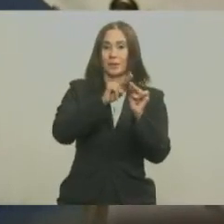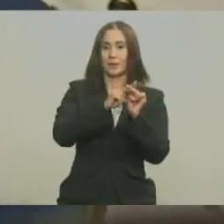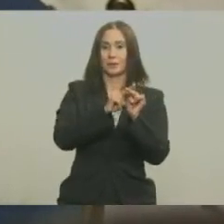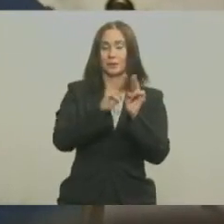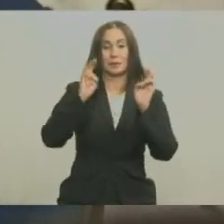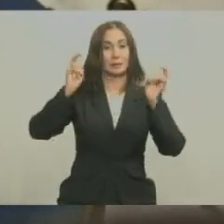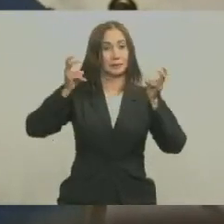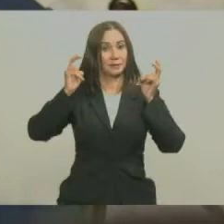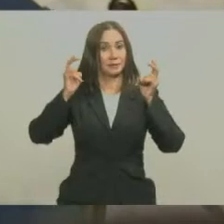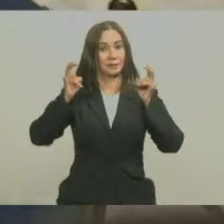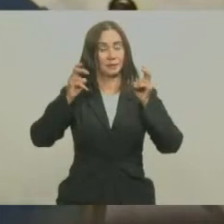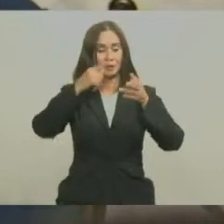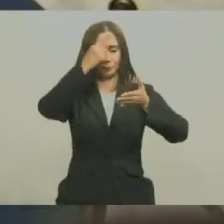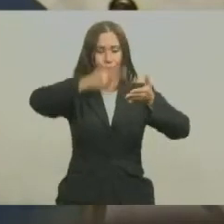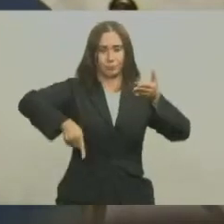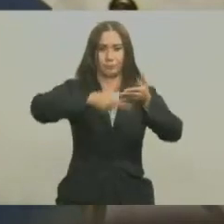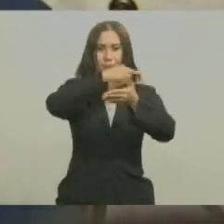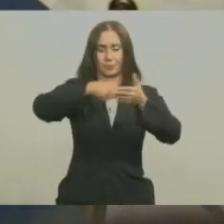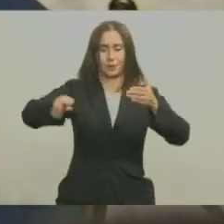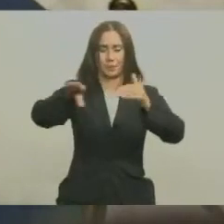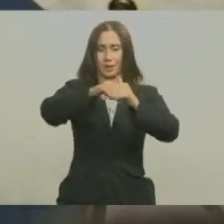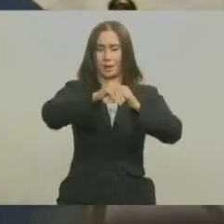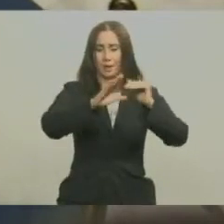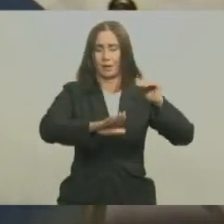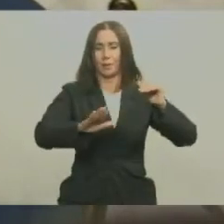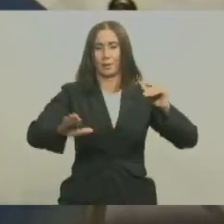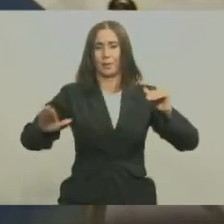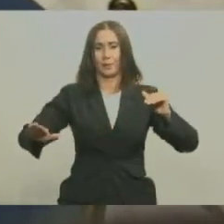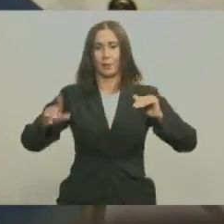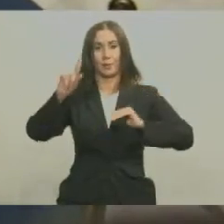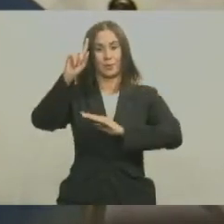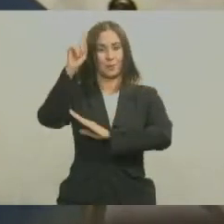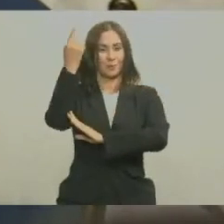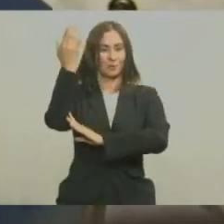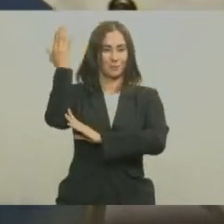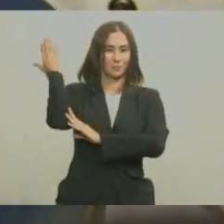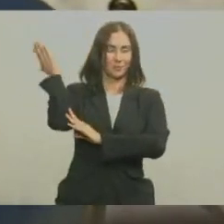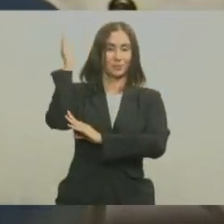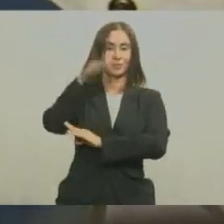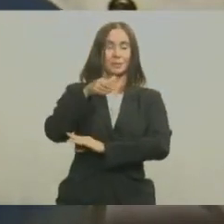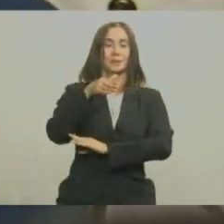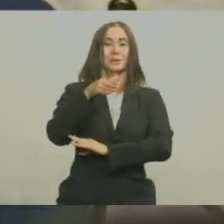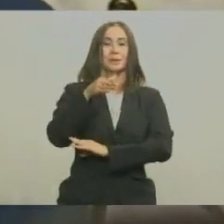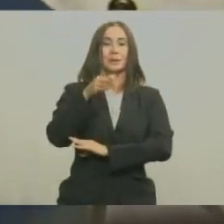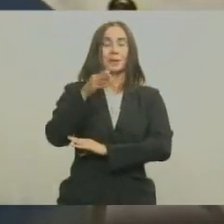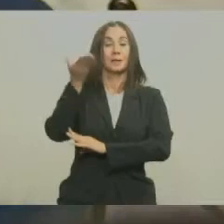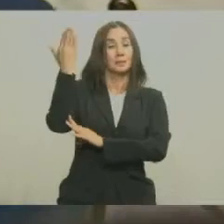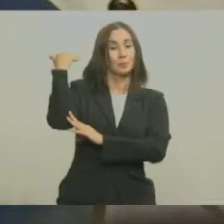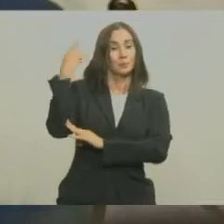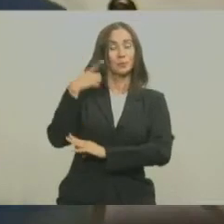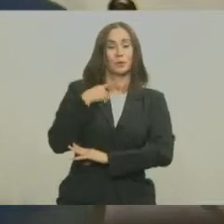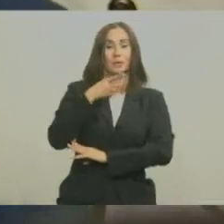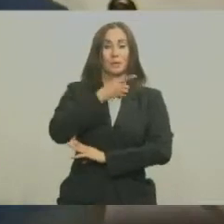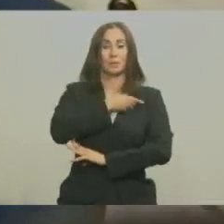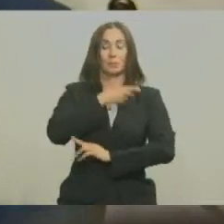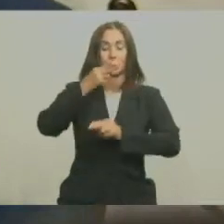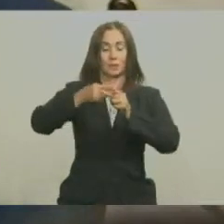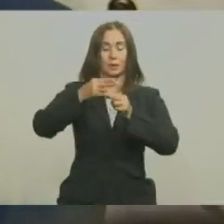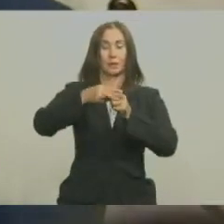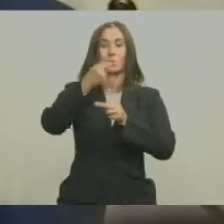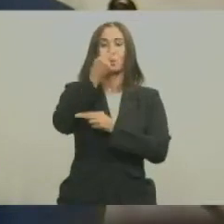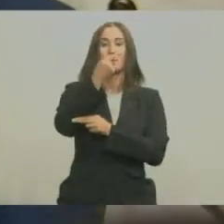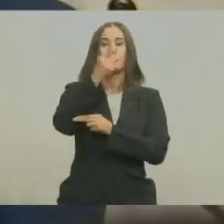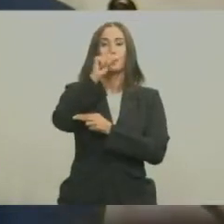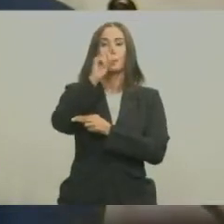el tema de la prohibición del matrimonio infantil por primera vez, la entonces diputada Gloria Reyes,